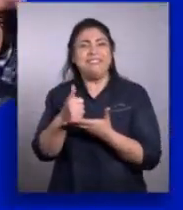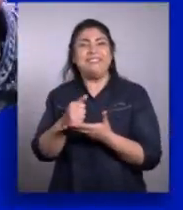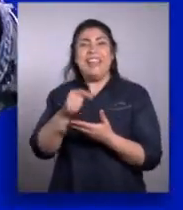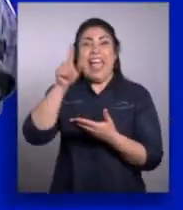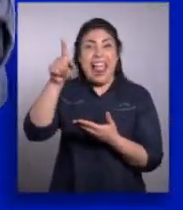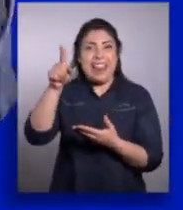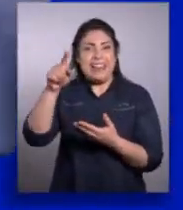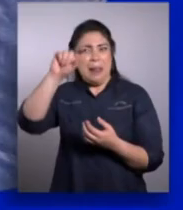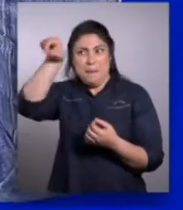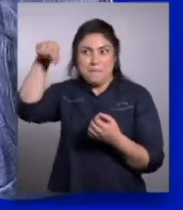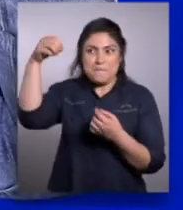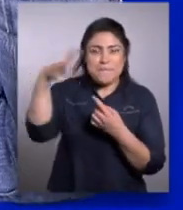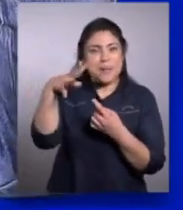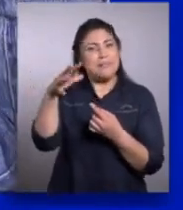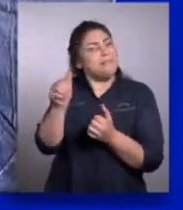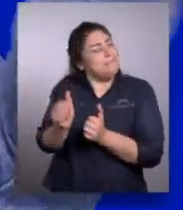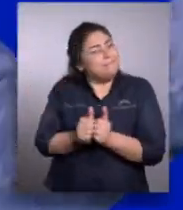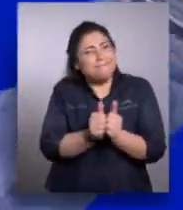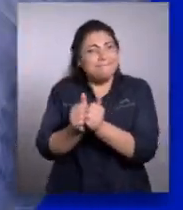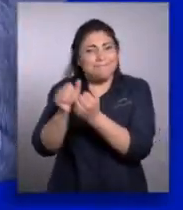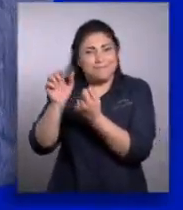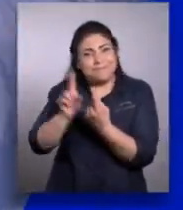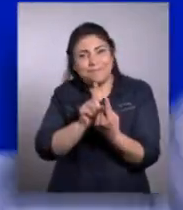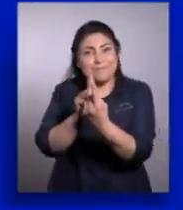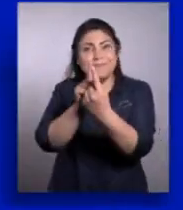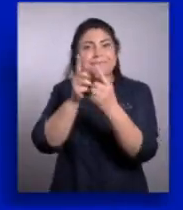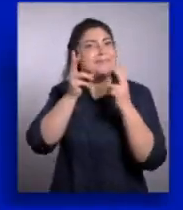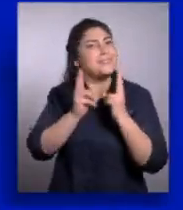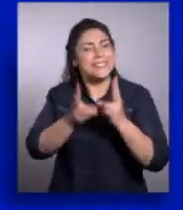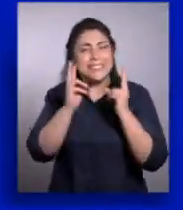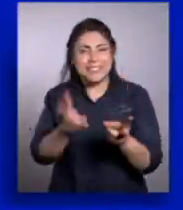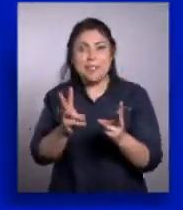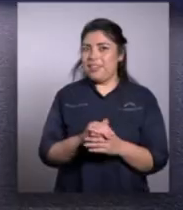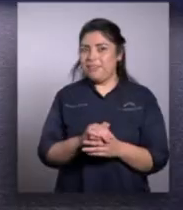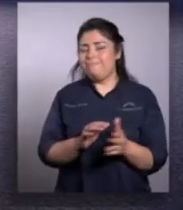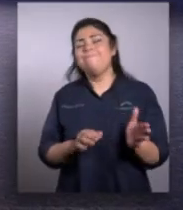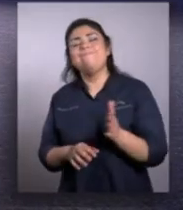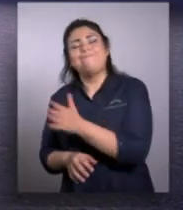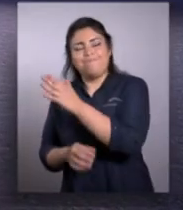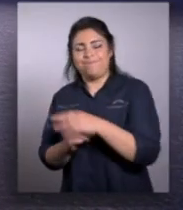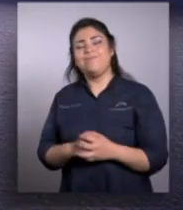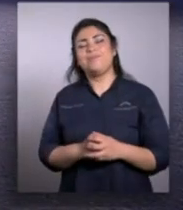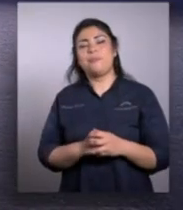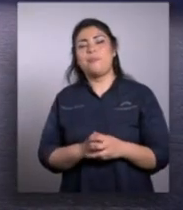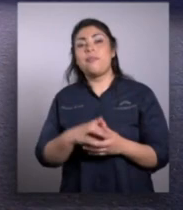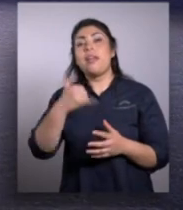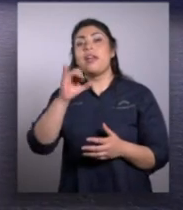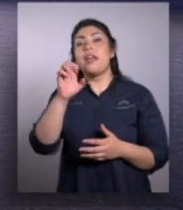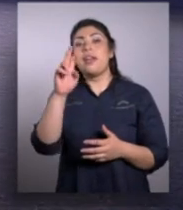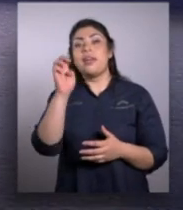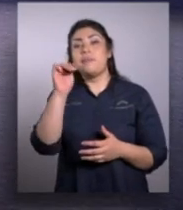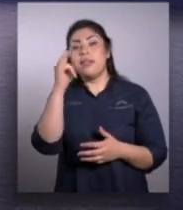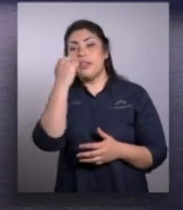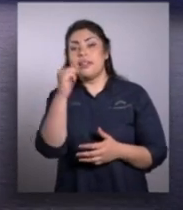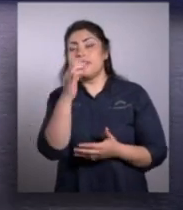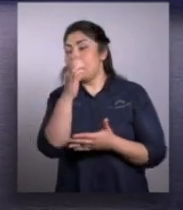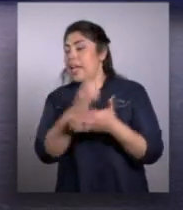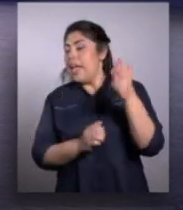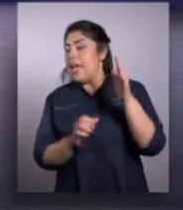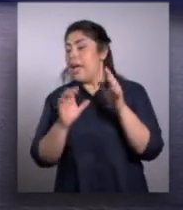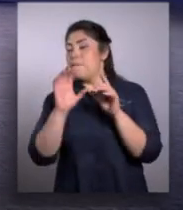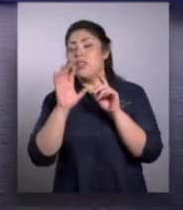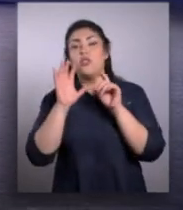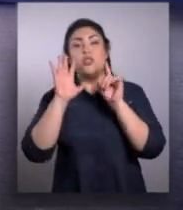casa del señor moore haremos por largos días mira lo que dice acá arco y